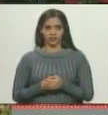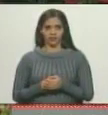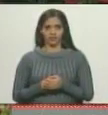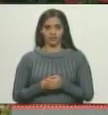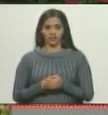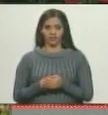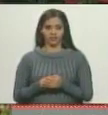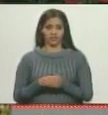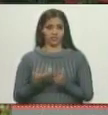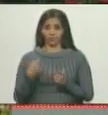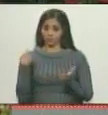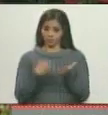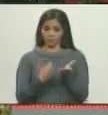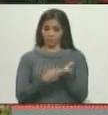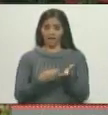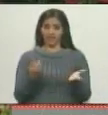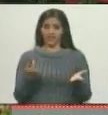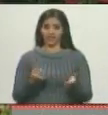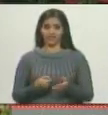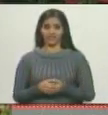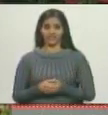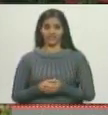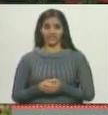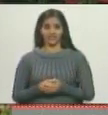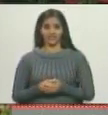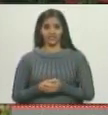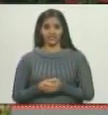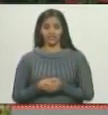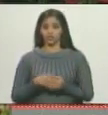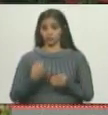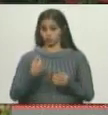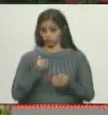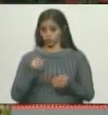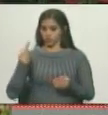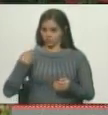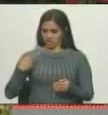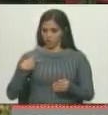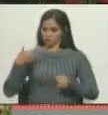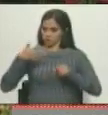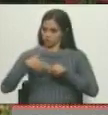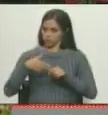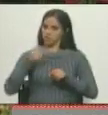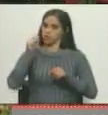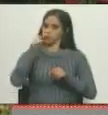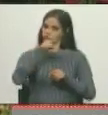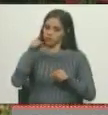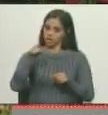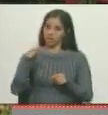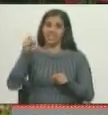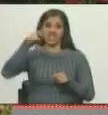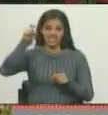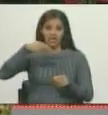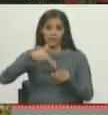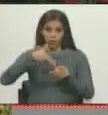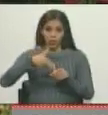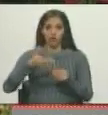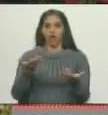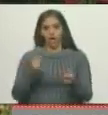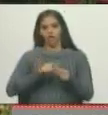Business. Nosotros tenemos un bien y ustedes necesitan ese bien y nos lo deben